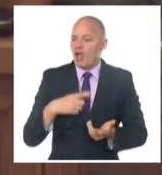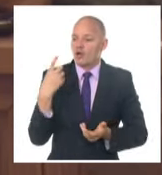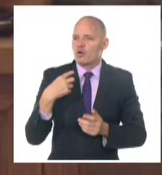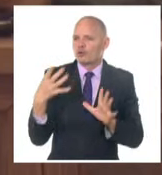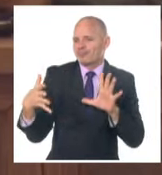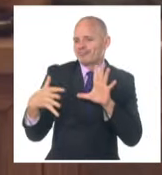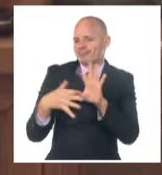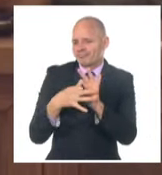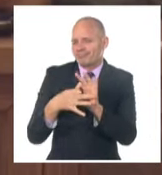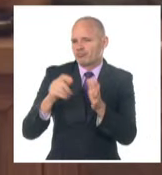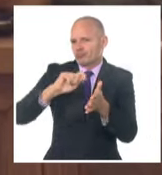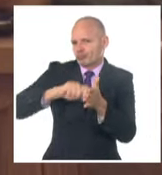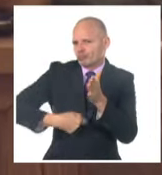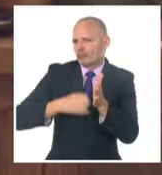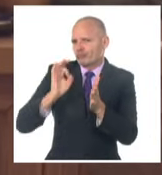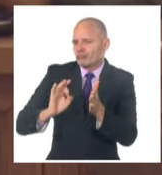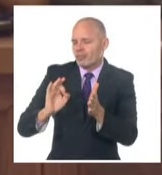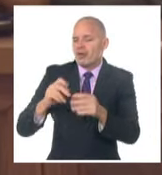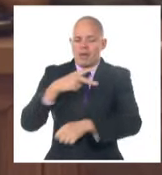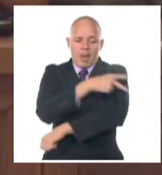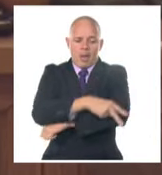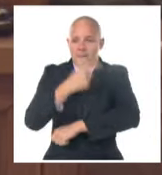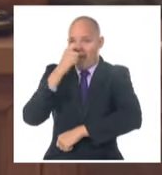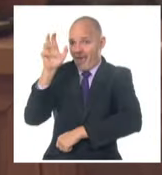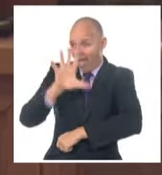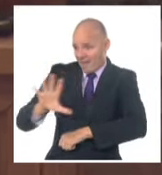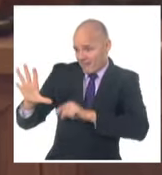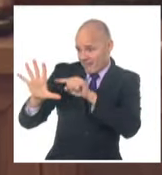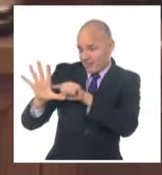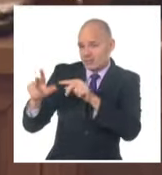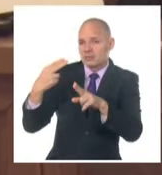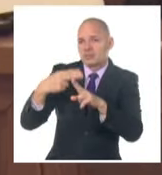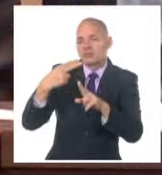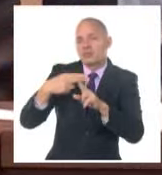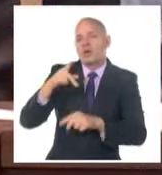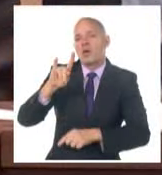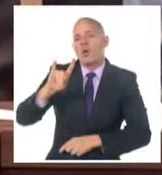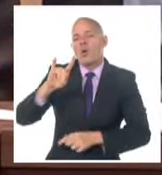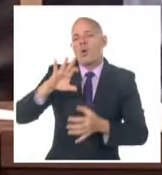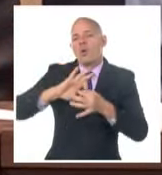los históricos vínculos de amistad y cooperación que nos unen.